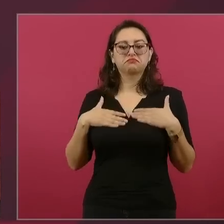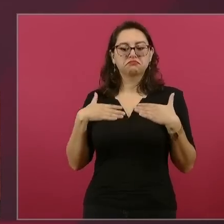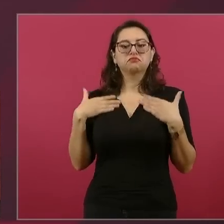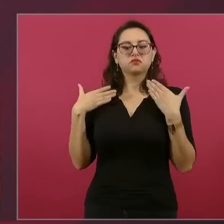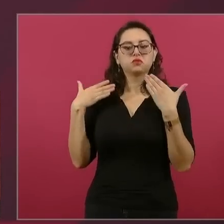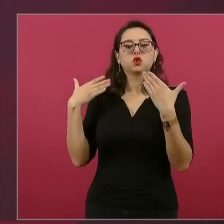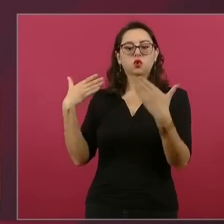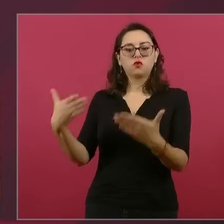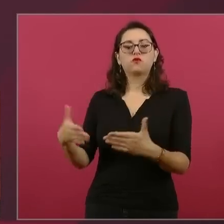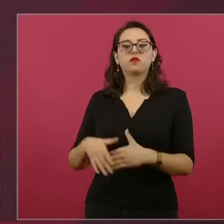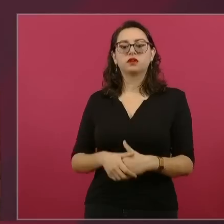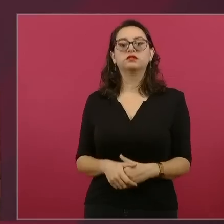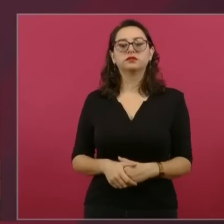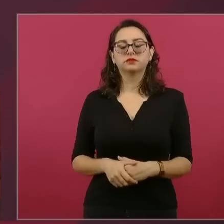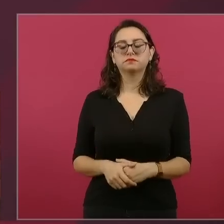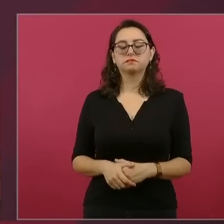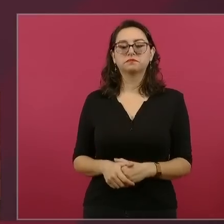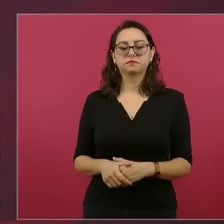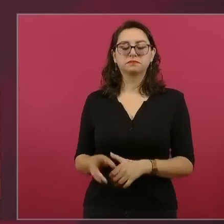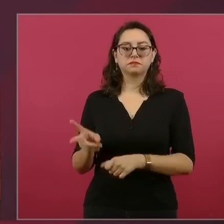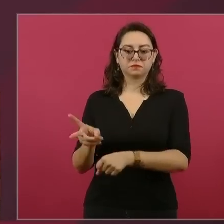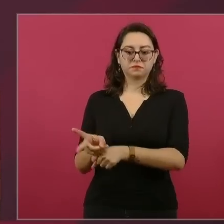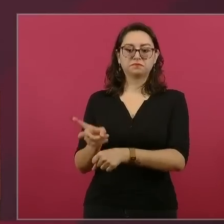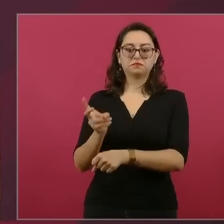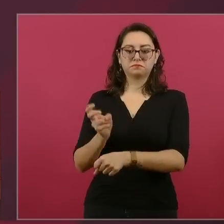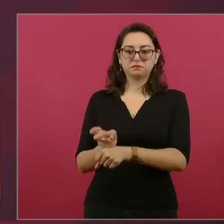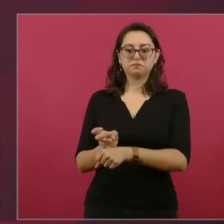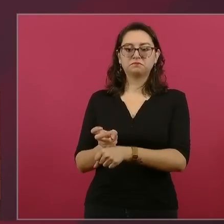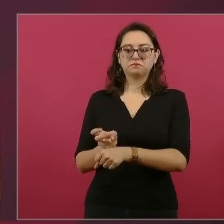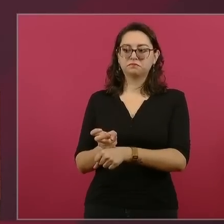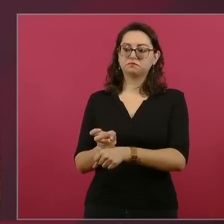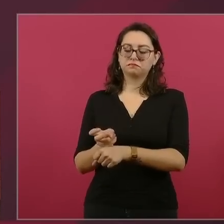la invité a participar.